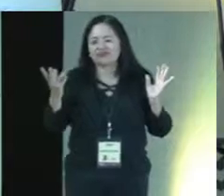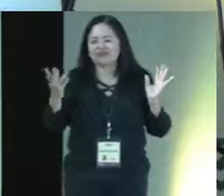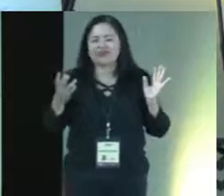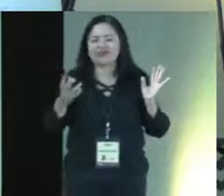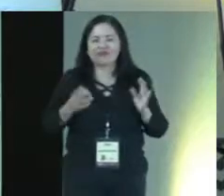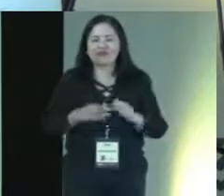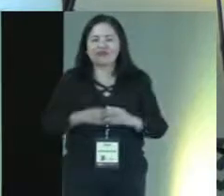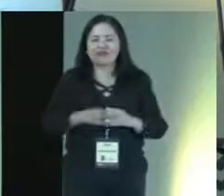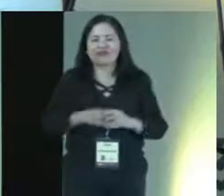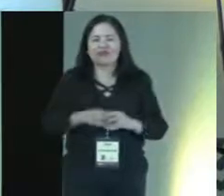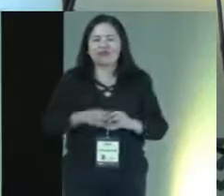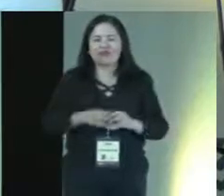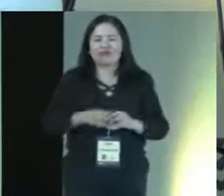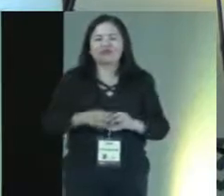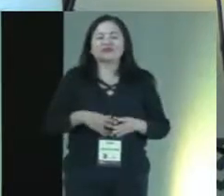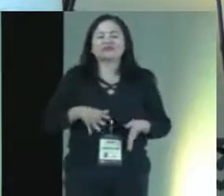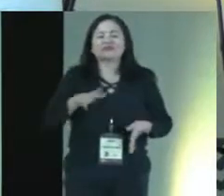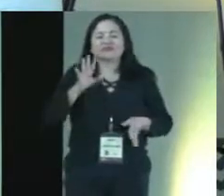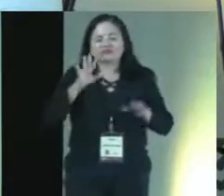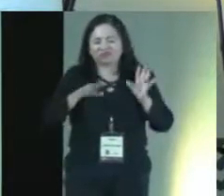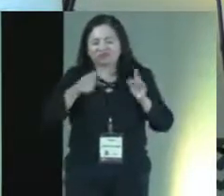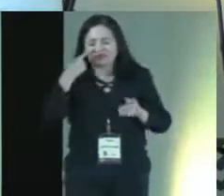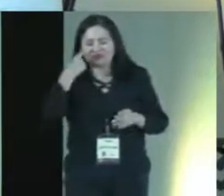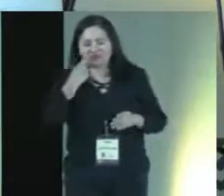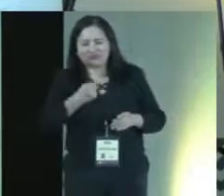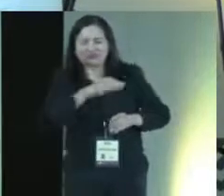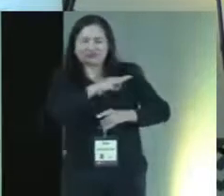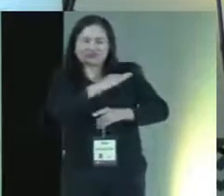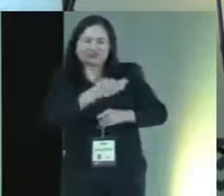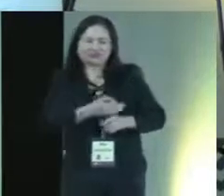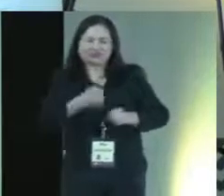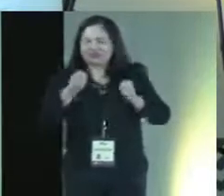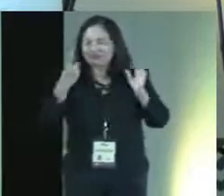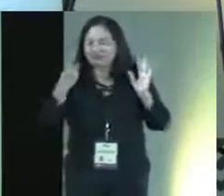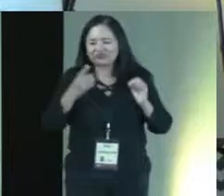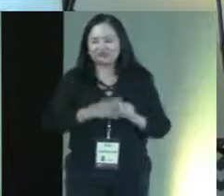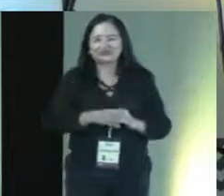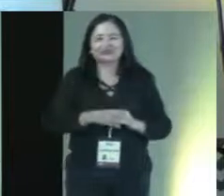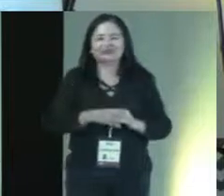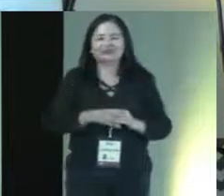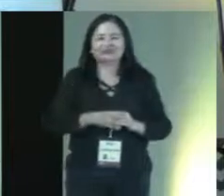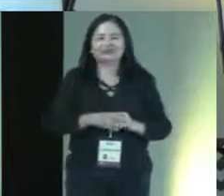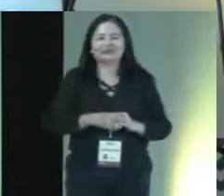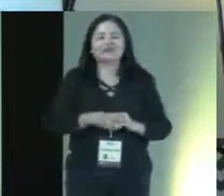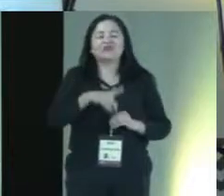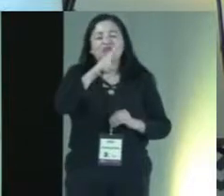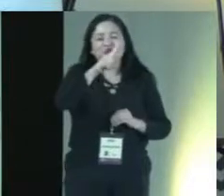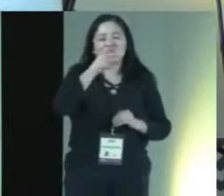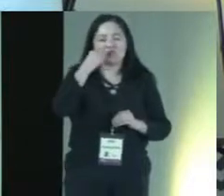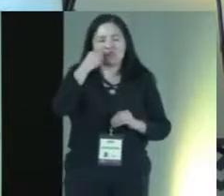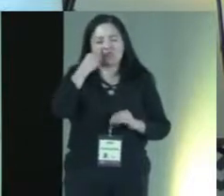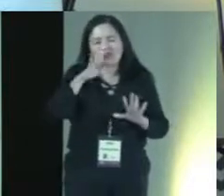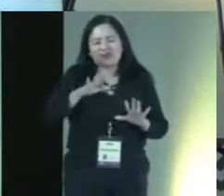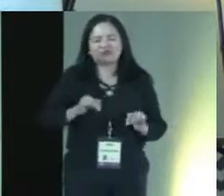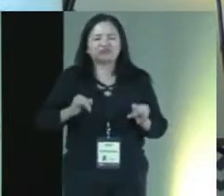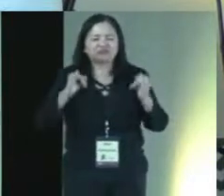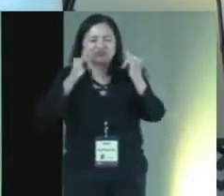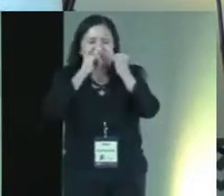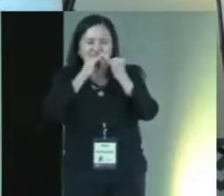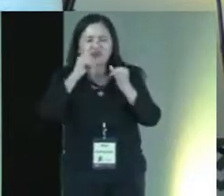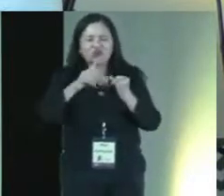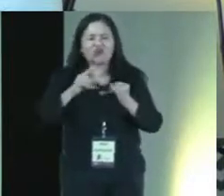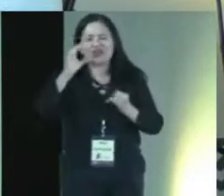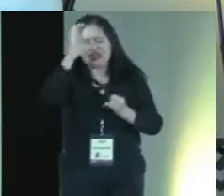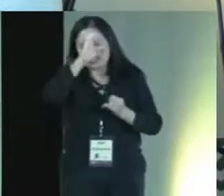gira los centros del poder y Conacyt mismo, por mencionar a la institución financiadora de ciencia